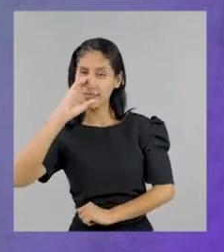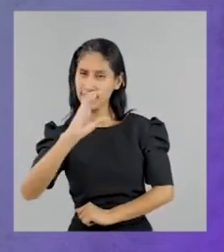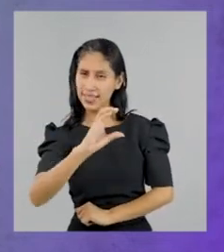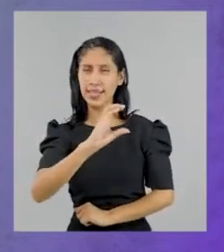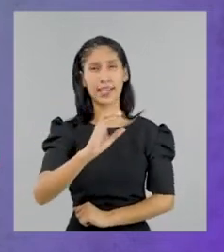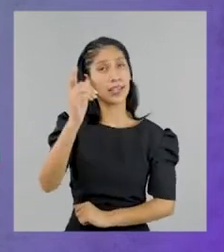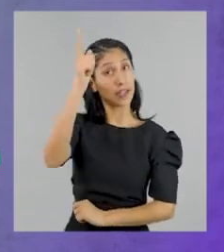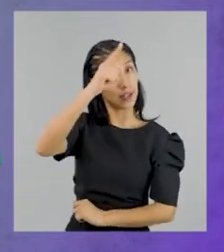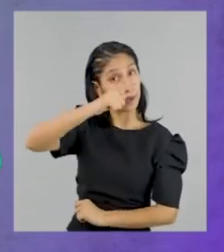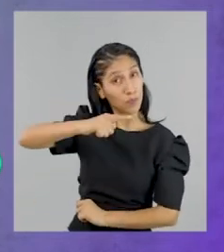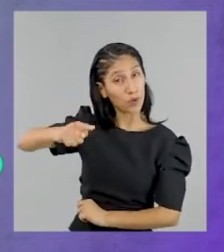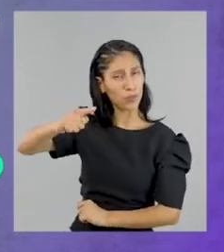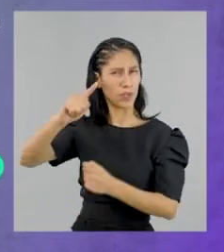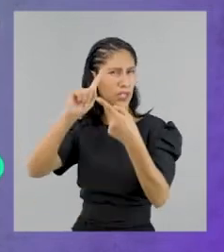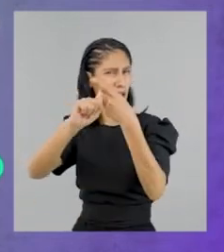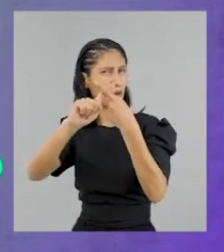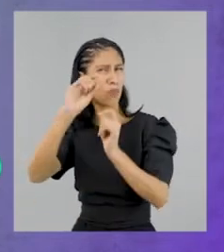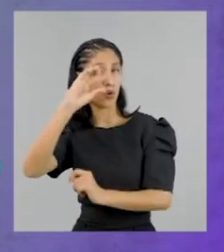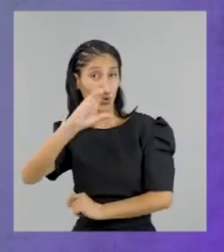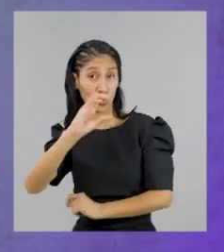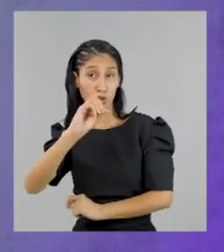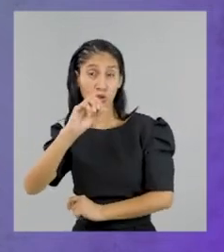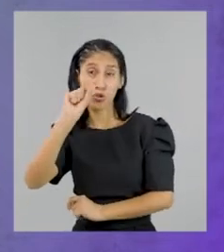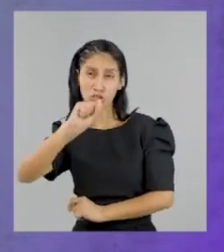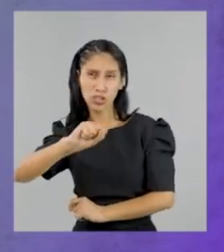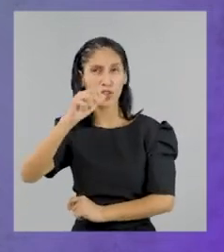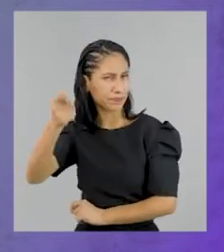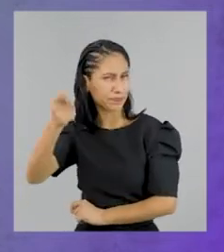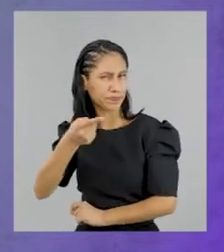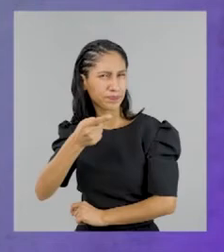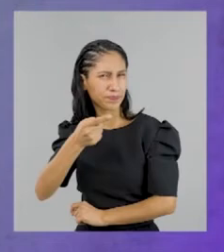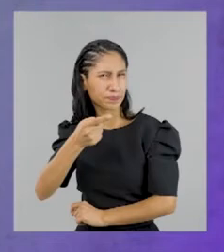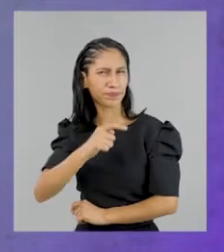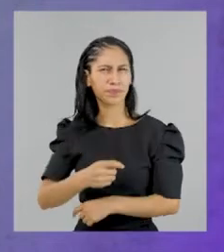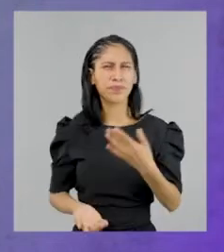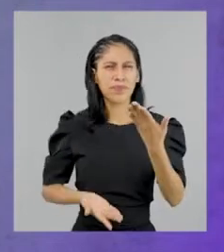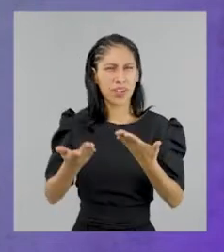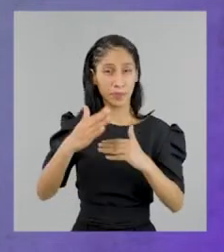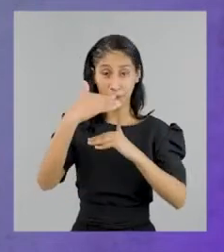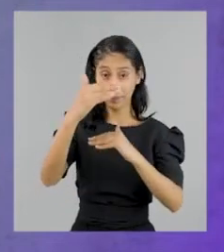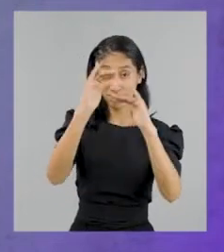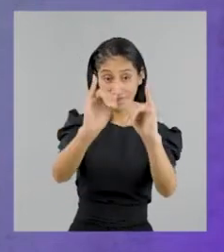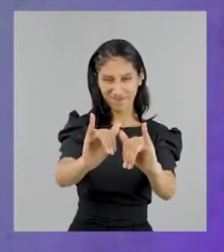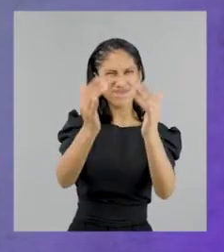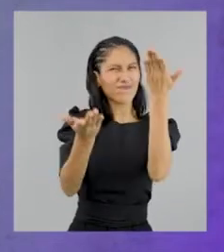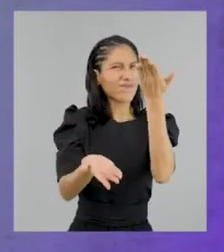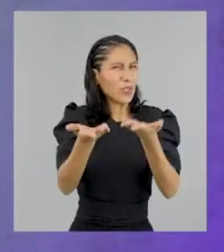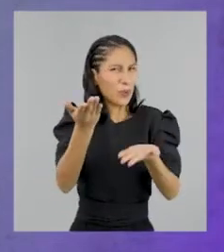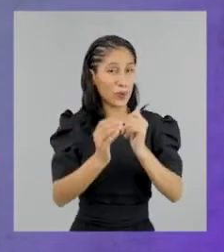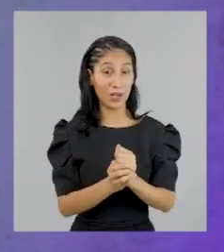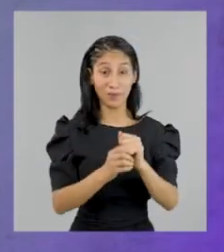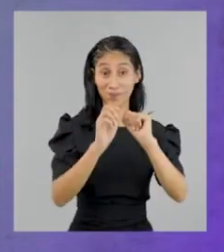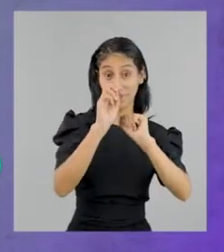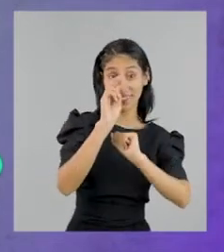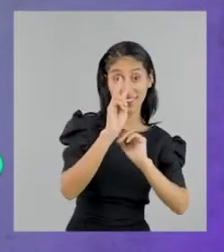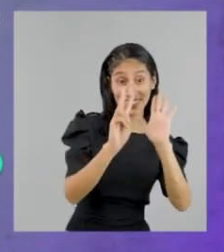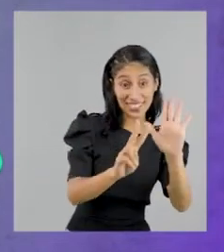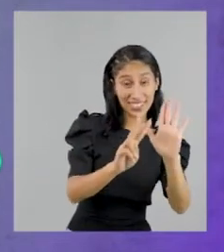menos 2BC multiplicado por coseno de A. Reemplazando los